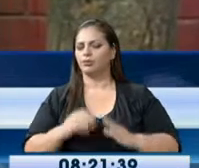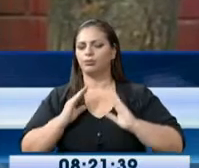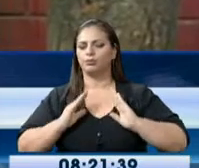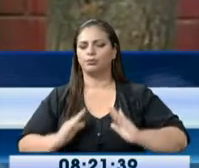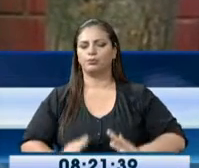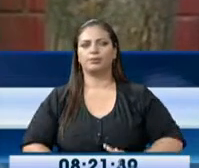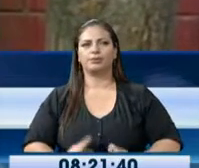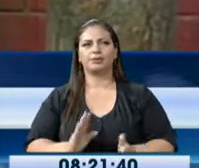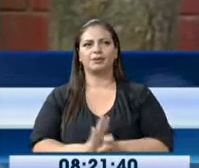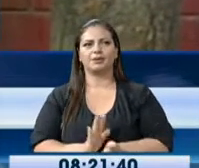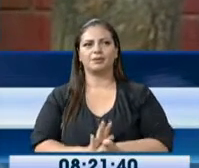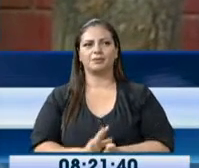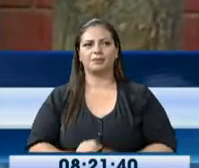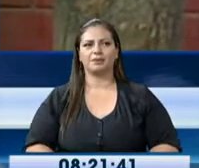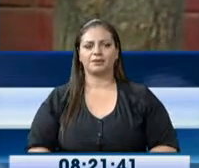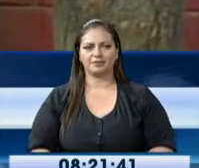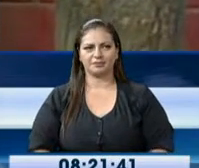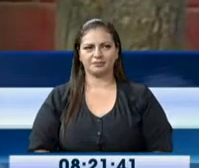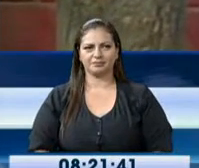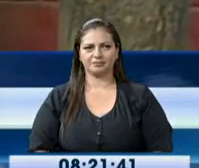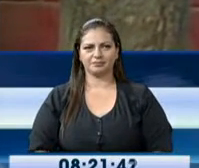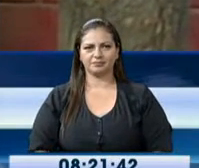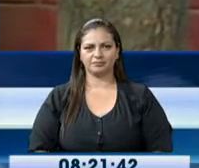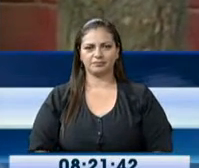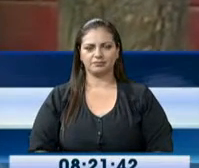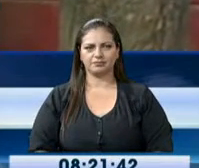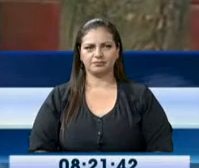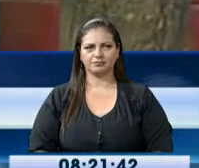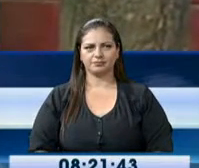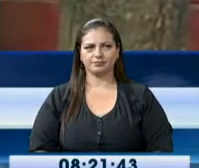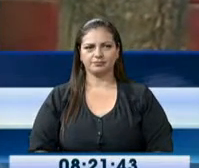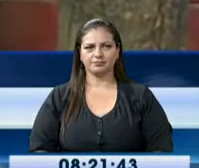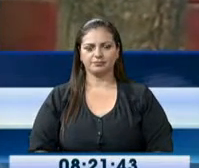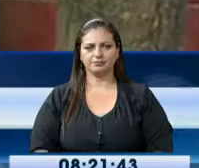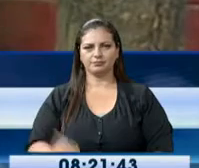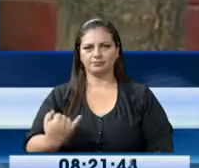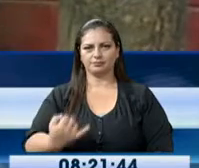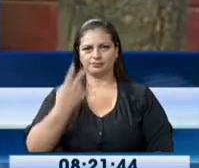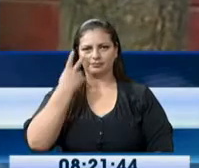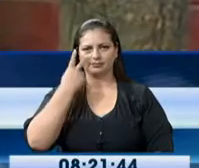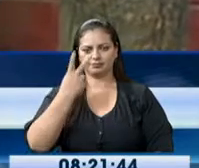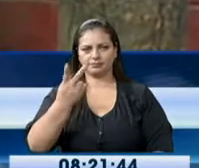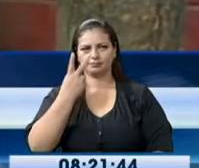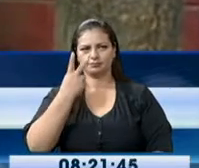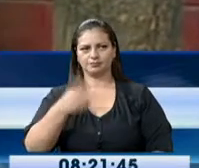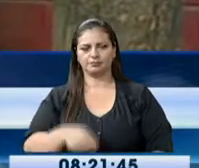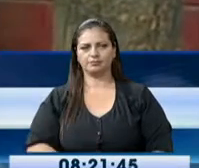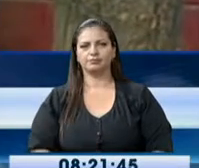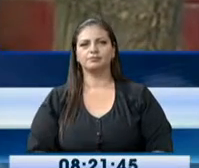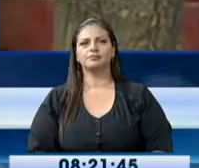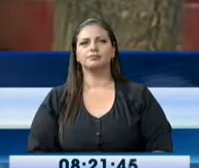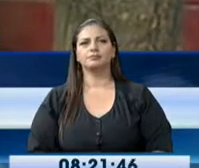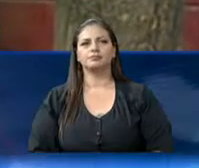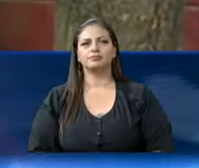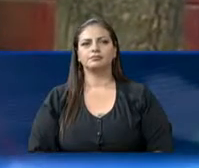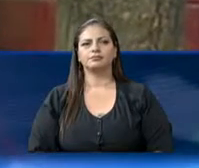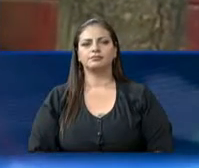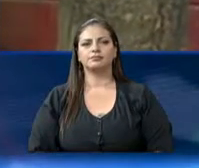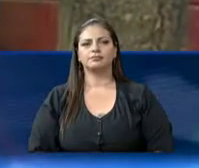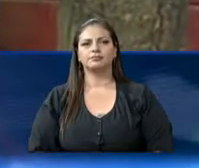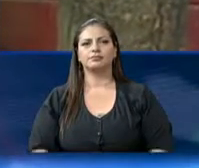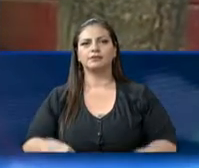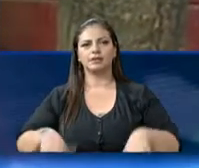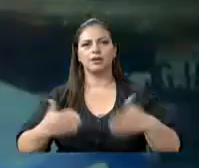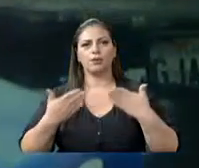Enrique, tenemos que irnos a ver unas imágenes que tenemos del accidente que lamentablemente le costó la vida a una persona. Esto sucedió acá al norte, en